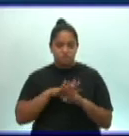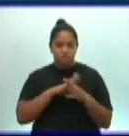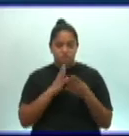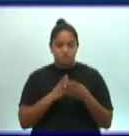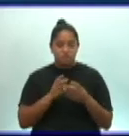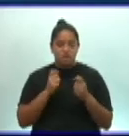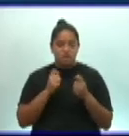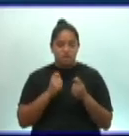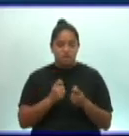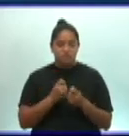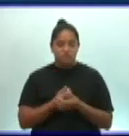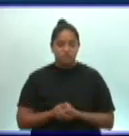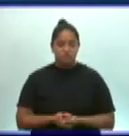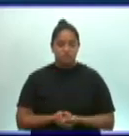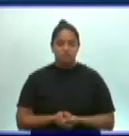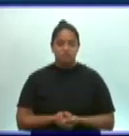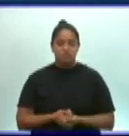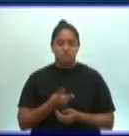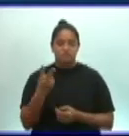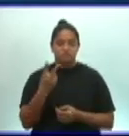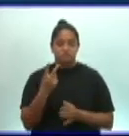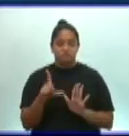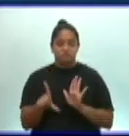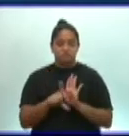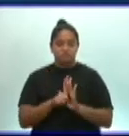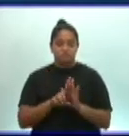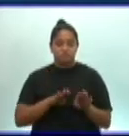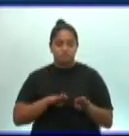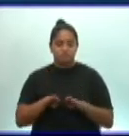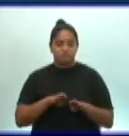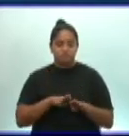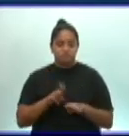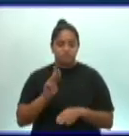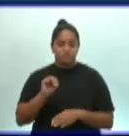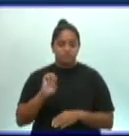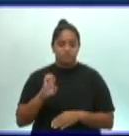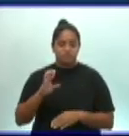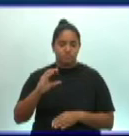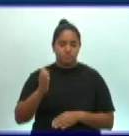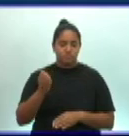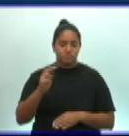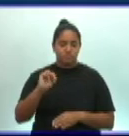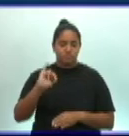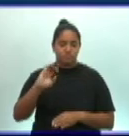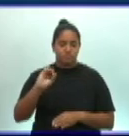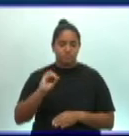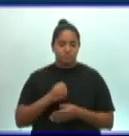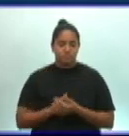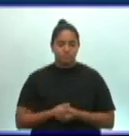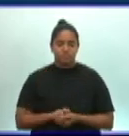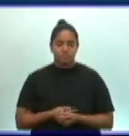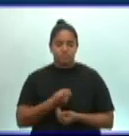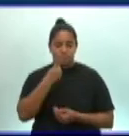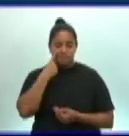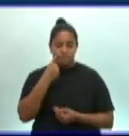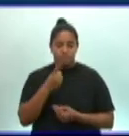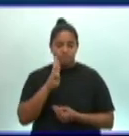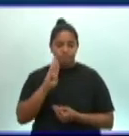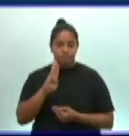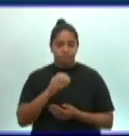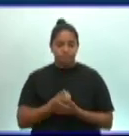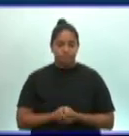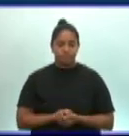masa por la aceleración, o sea, de la segunda ley del movimiento mecánico. Veamos entonces el inciso B.